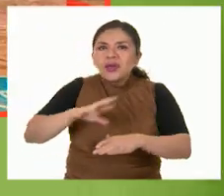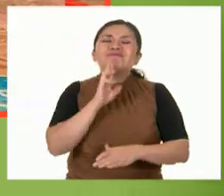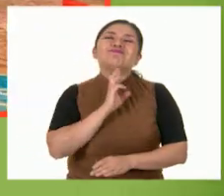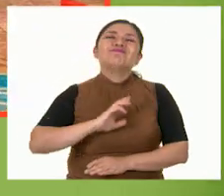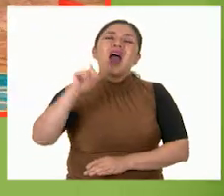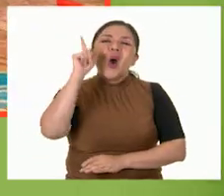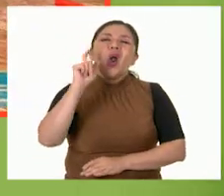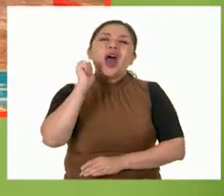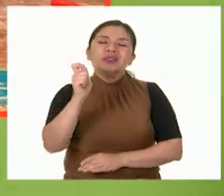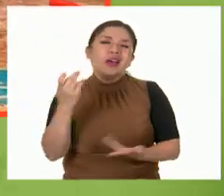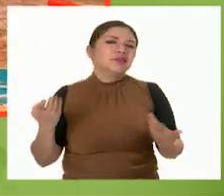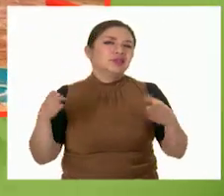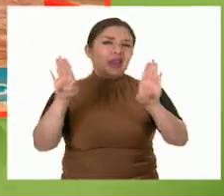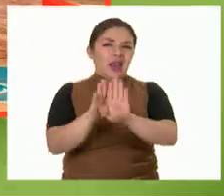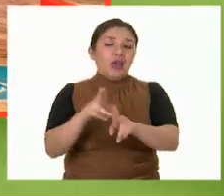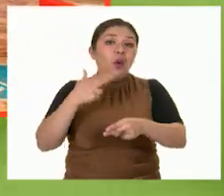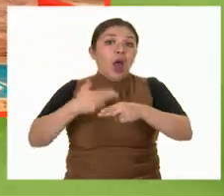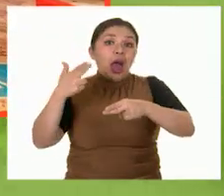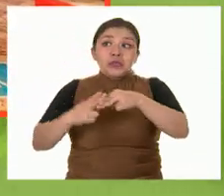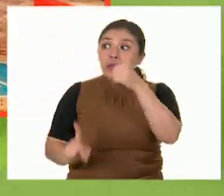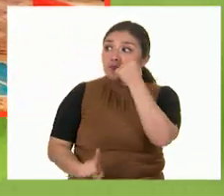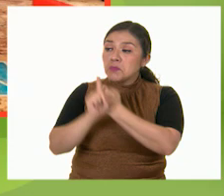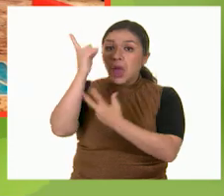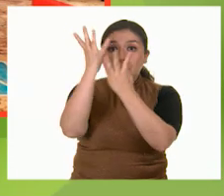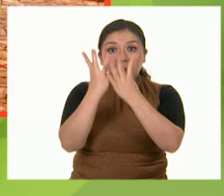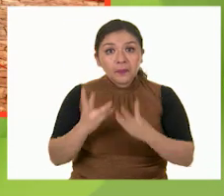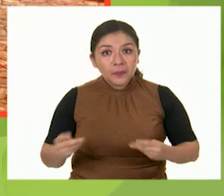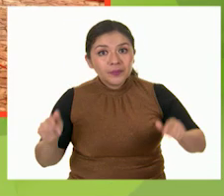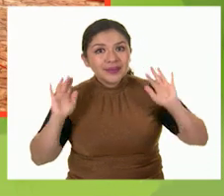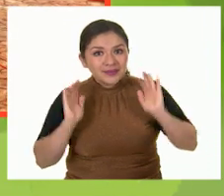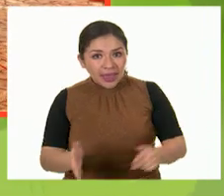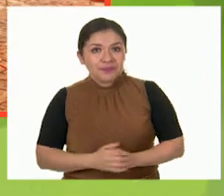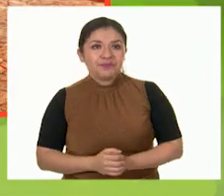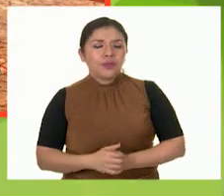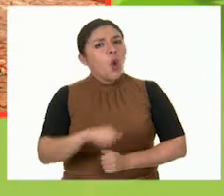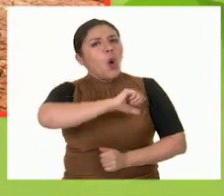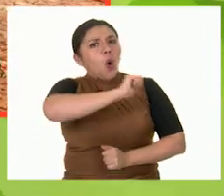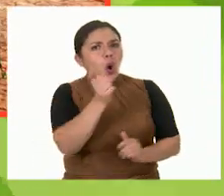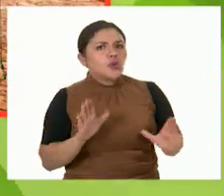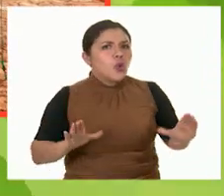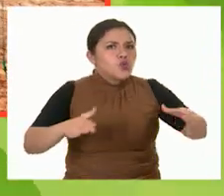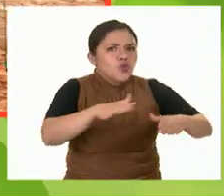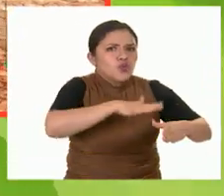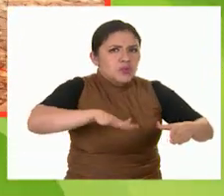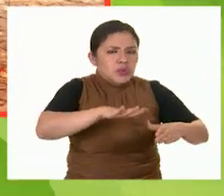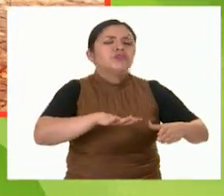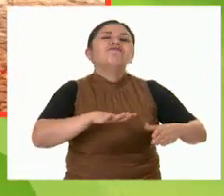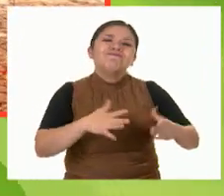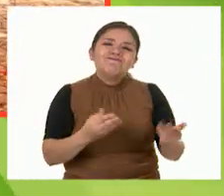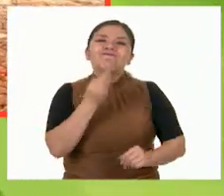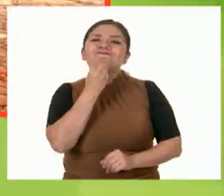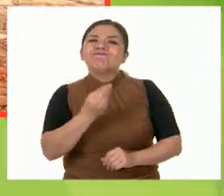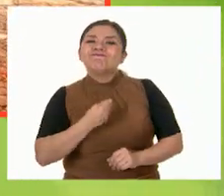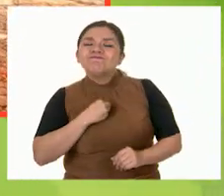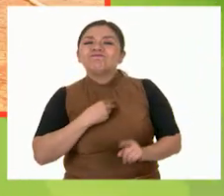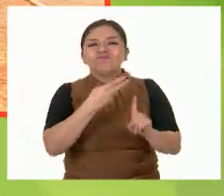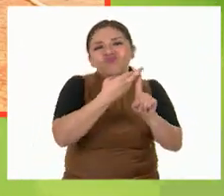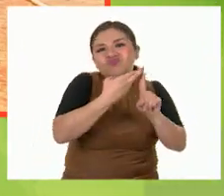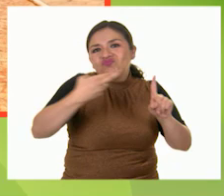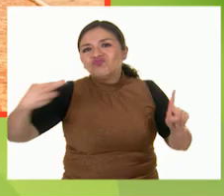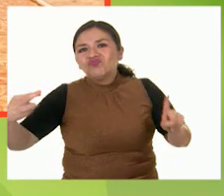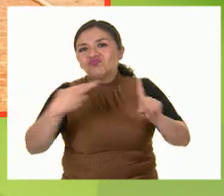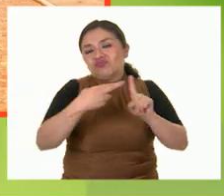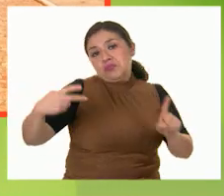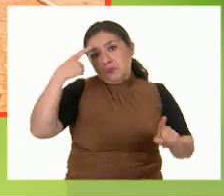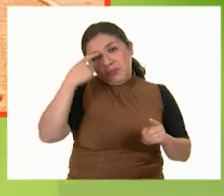prefiere tenerlas cerradas hasta que pase la contingencia. En algunas comunidades se ha tenido que cerrar o limitar